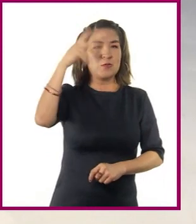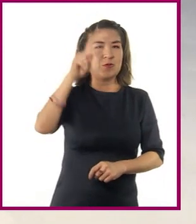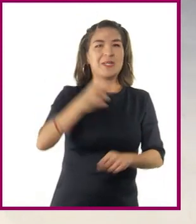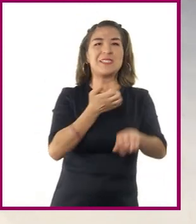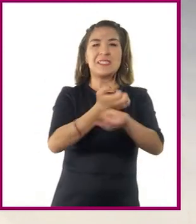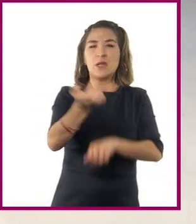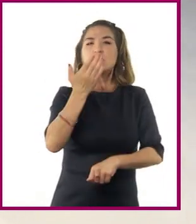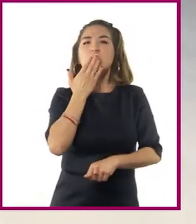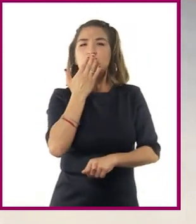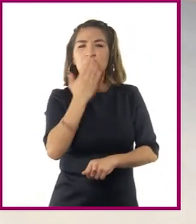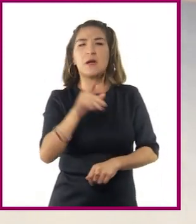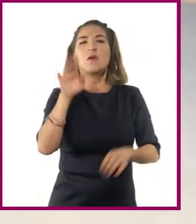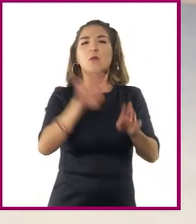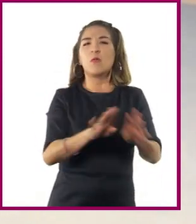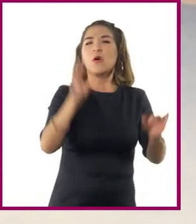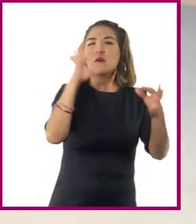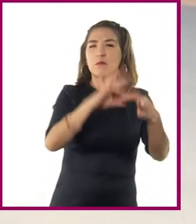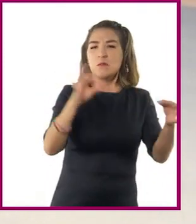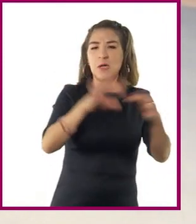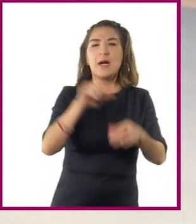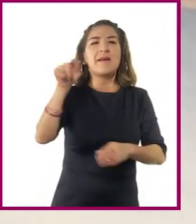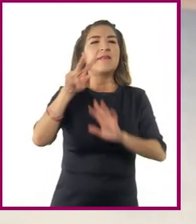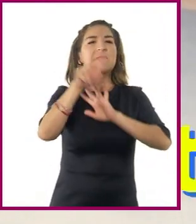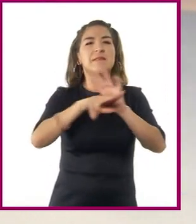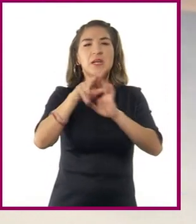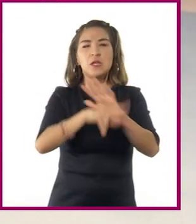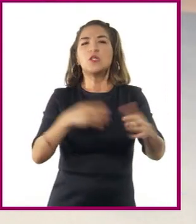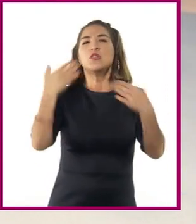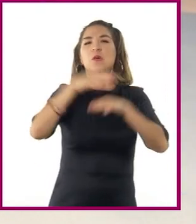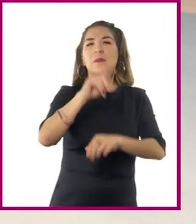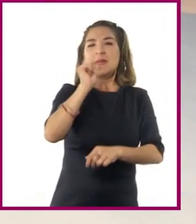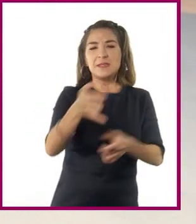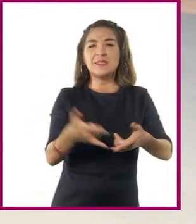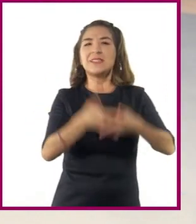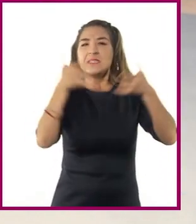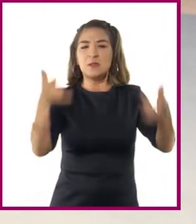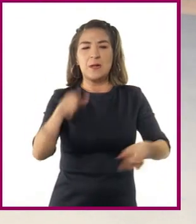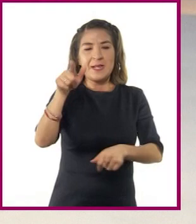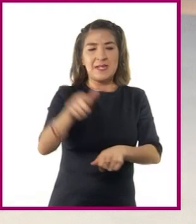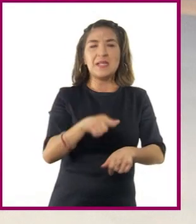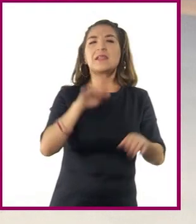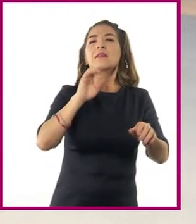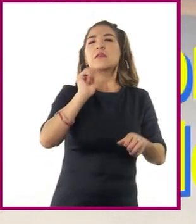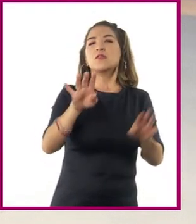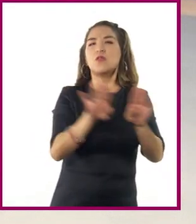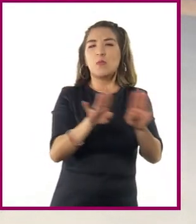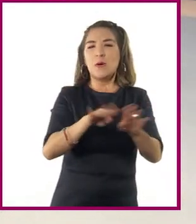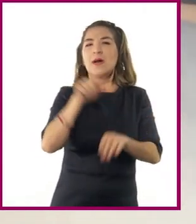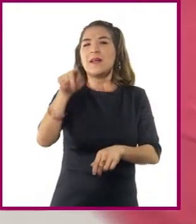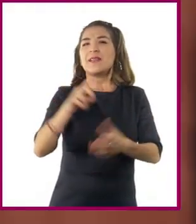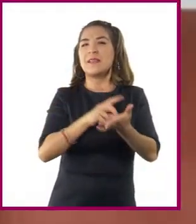nos compartirán a través de un video un poco sobre la historia del Estado de Derecho.